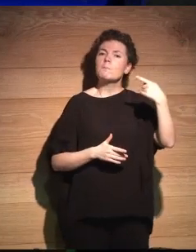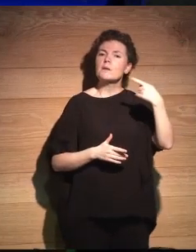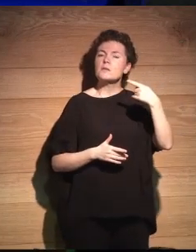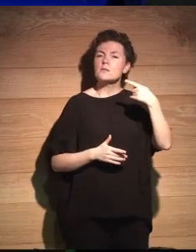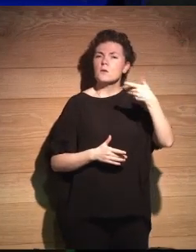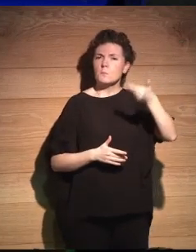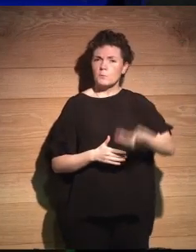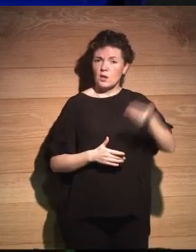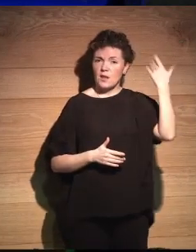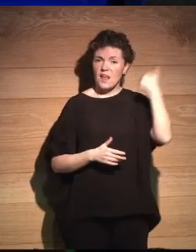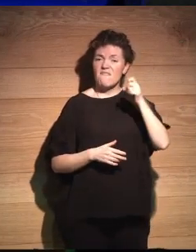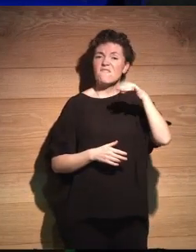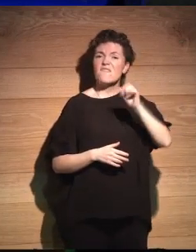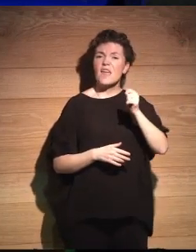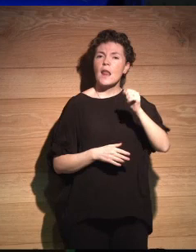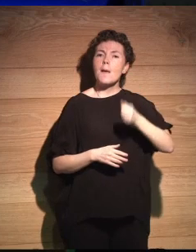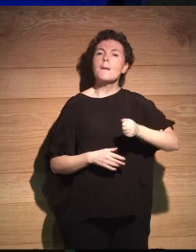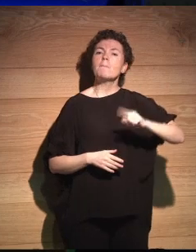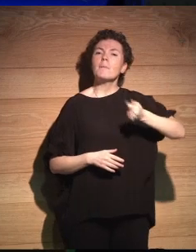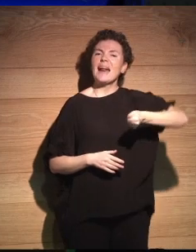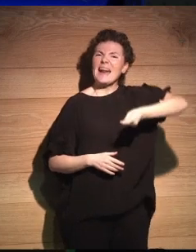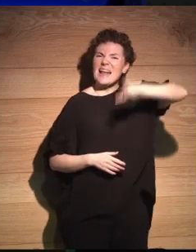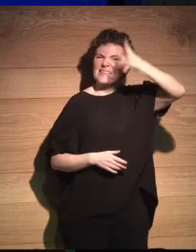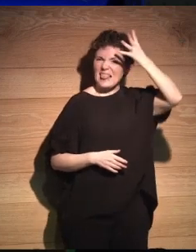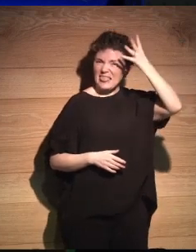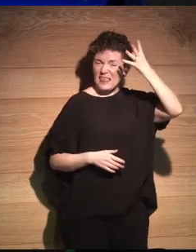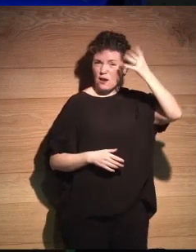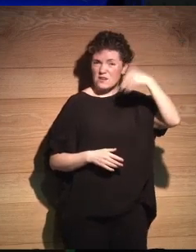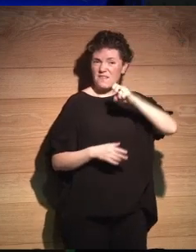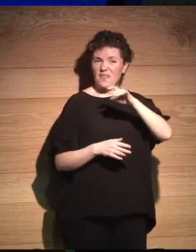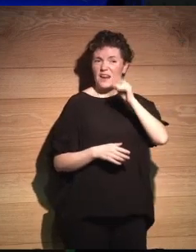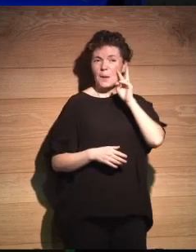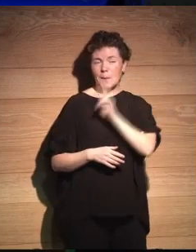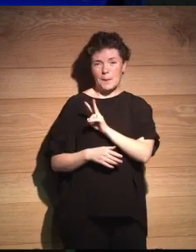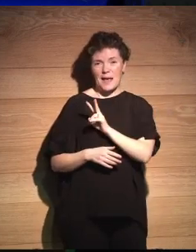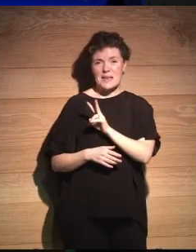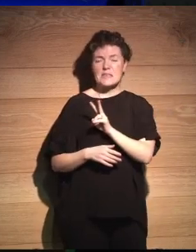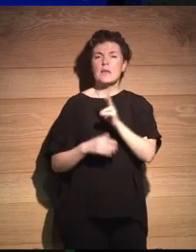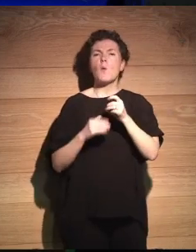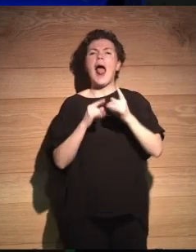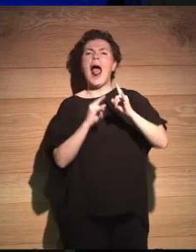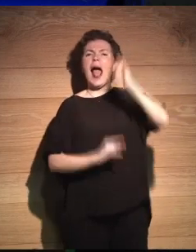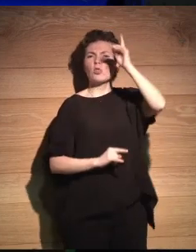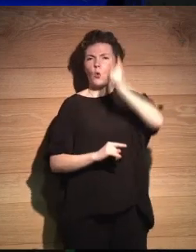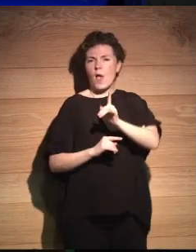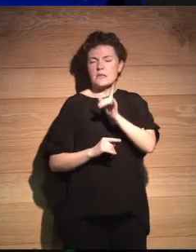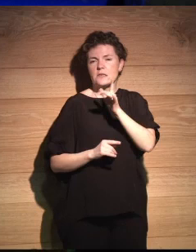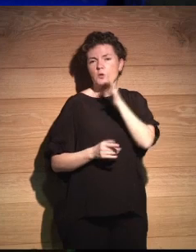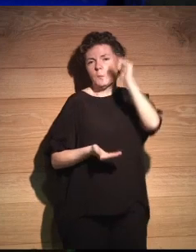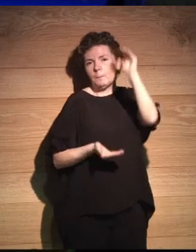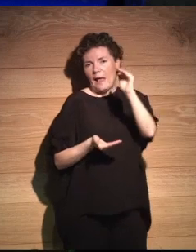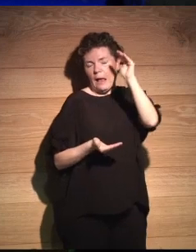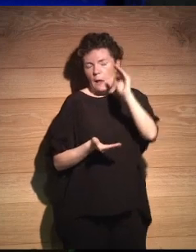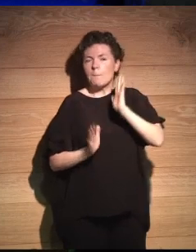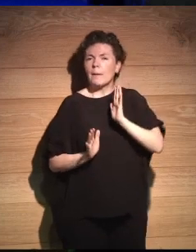emblemáticos de la Viena de entonces, en el primer rascacielos de Viena. Que ven que no rasca mucho los cielos porque era bastante